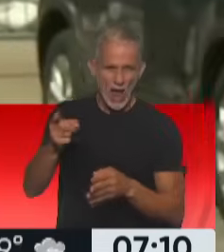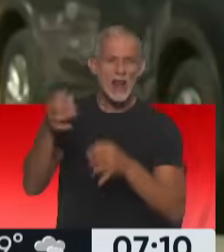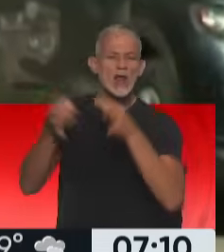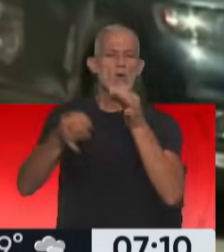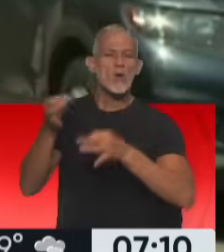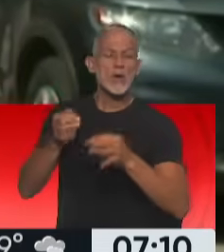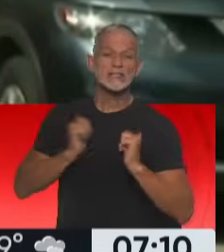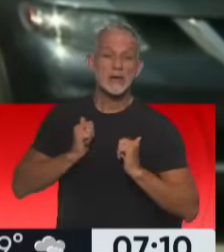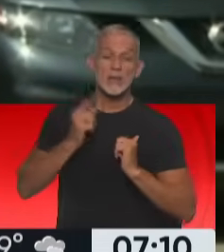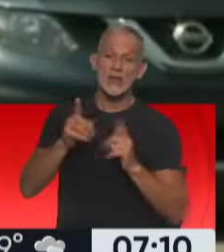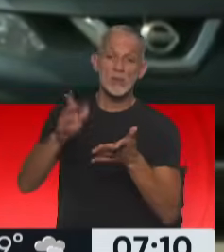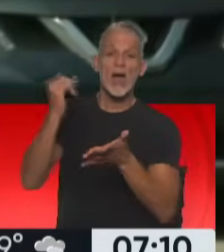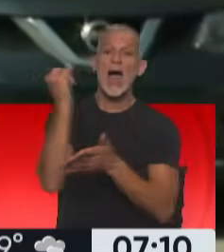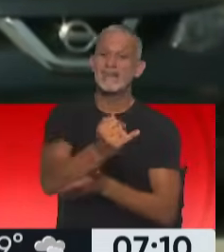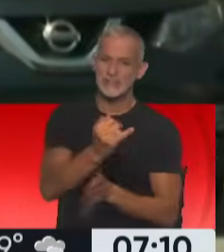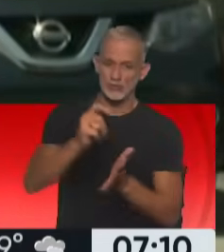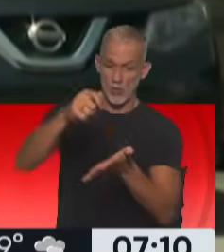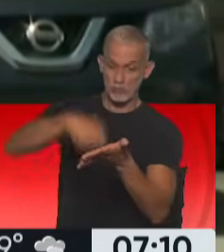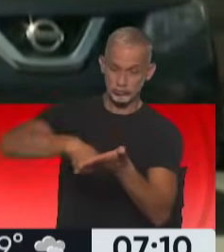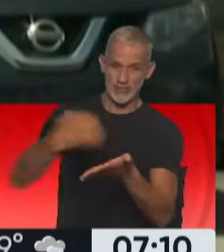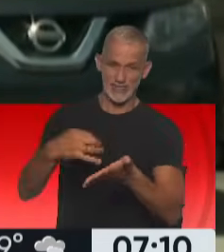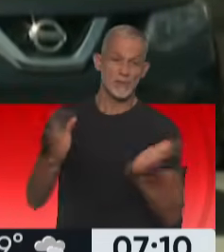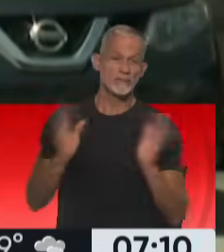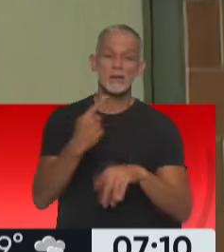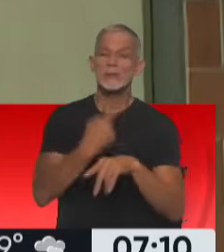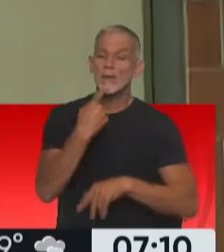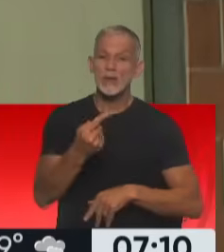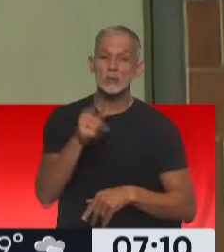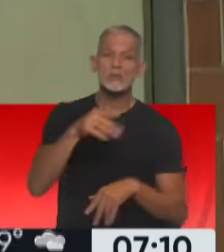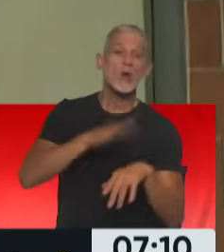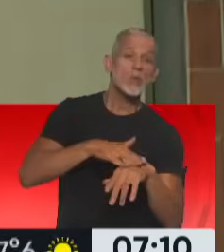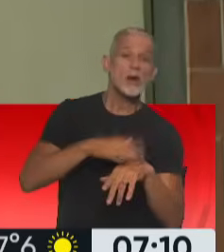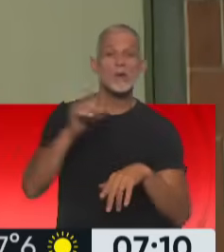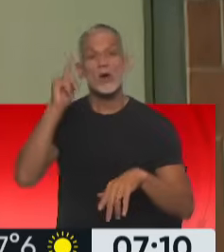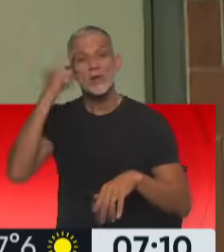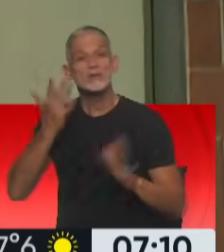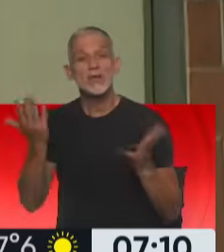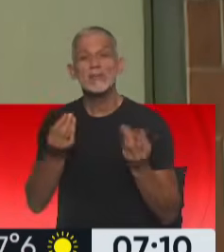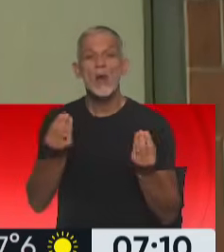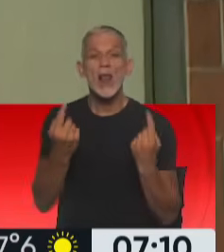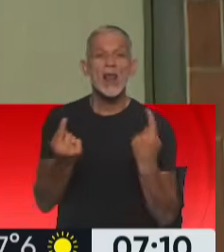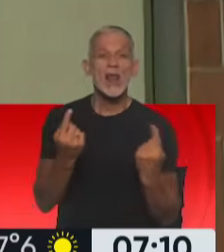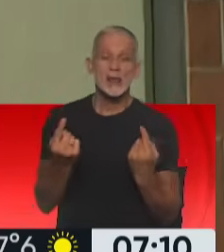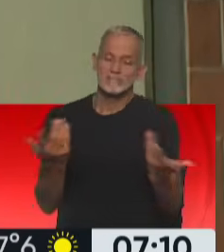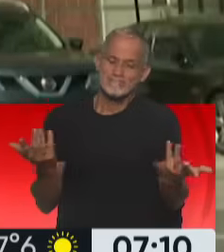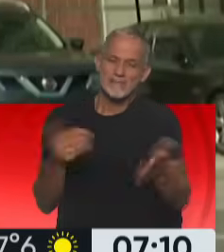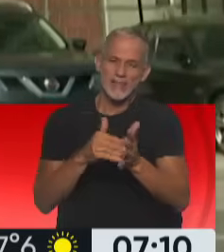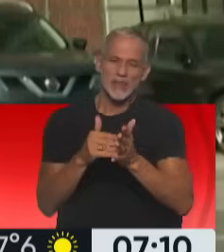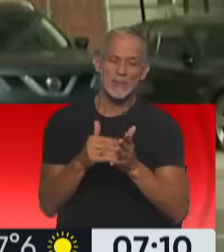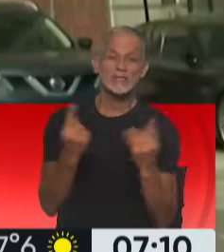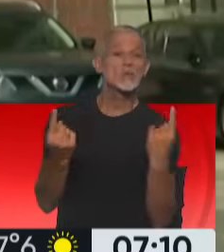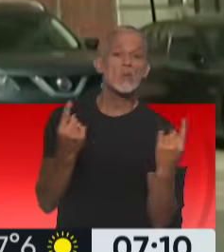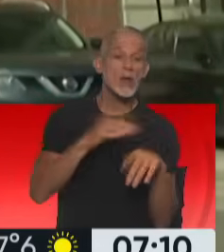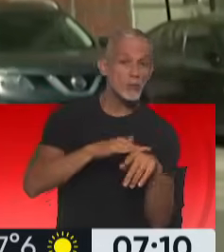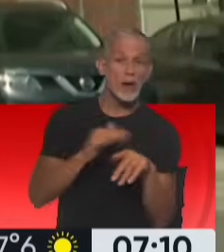lo espera para notificarlo. La primera pregunta será, ¿se declara culpable o inocente? Y en función de eso se verá